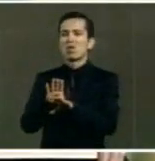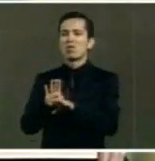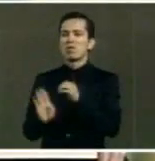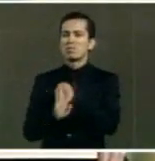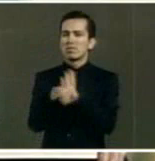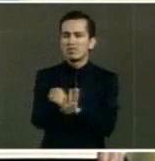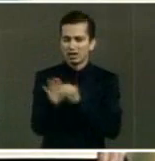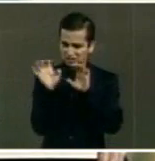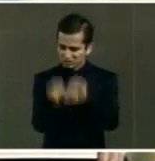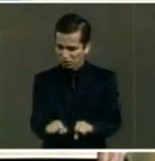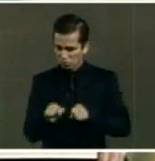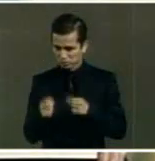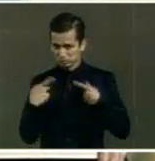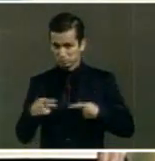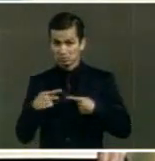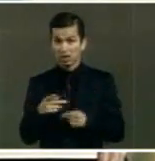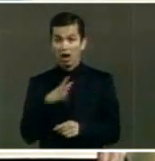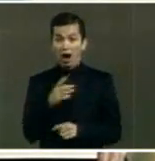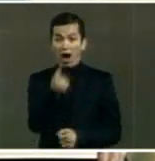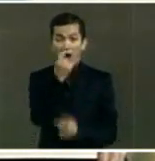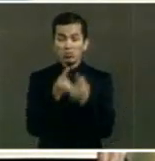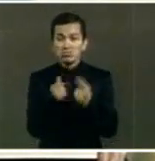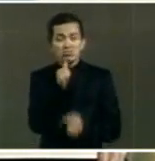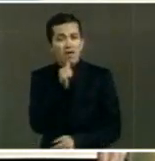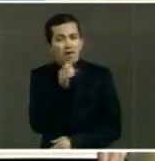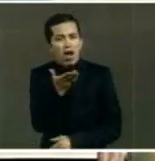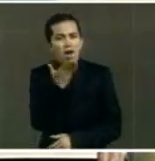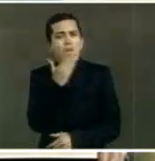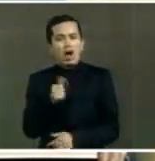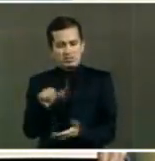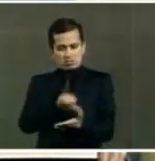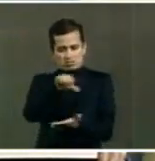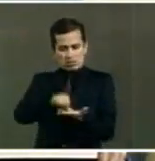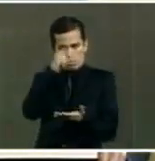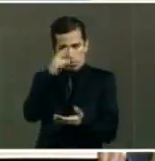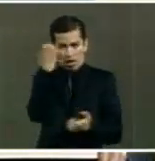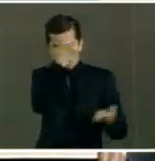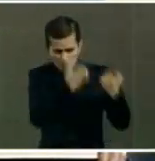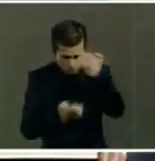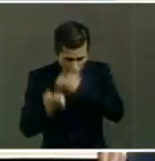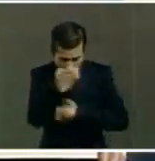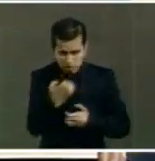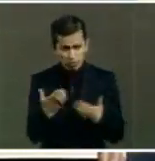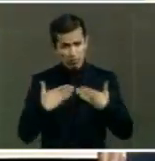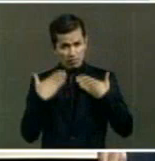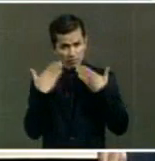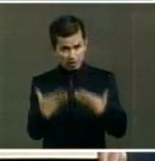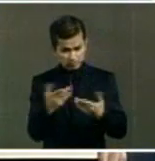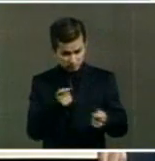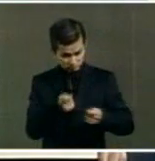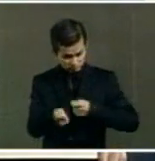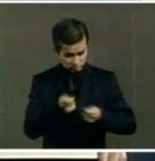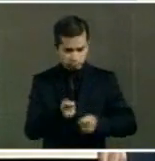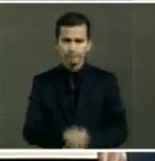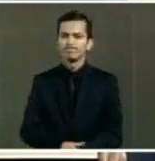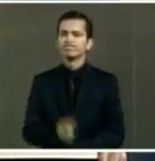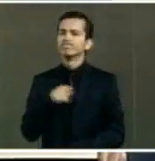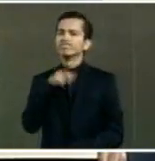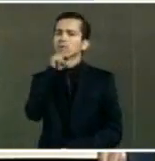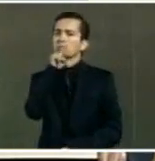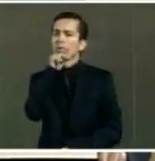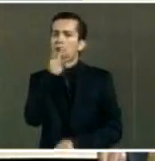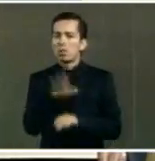que aún no tienen un centro de evaluación y control de confianza. Me preocupa que al ritmo que